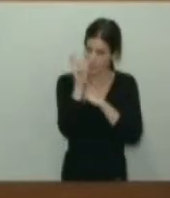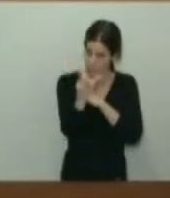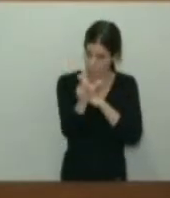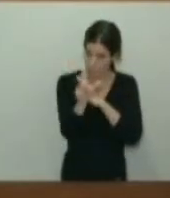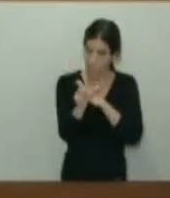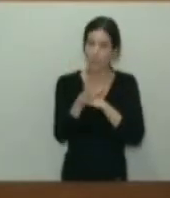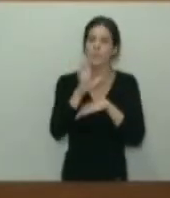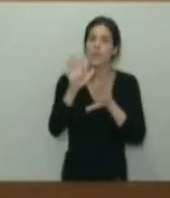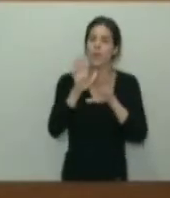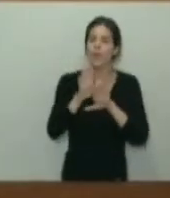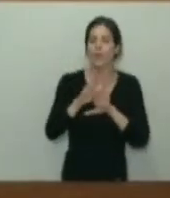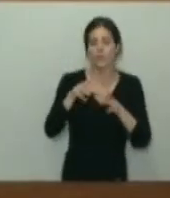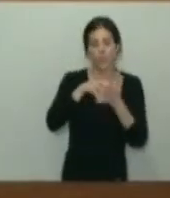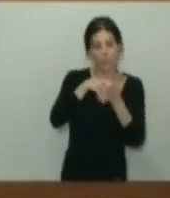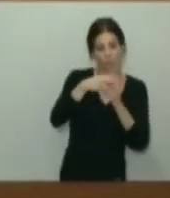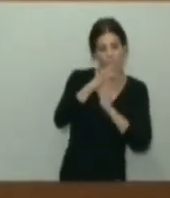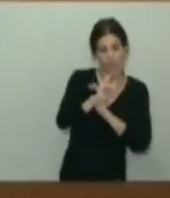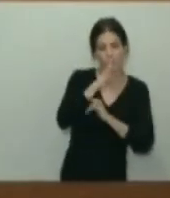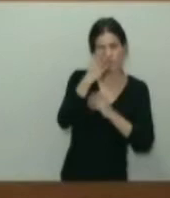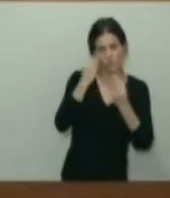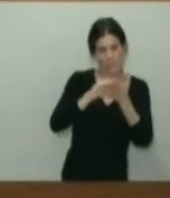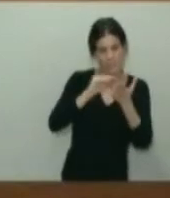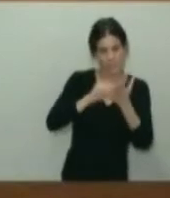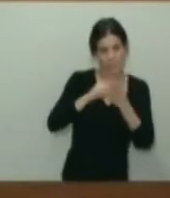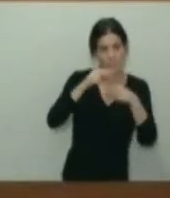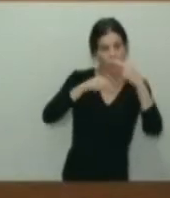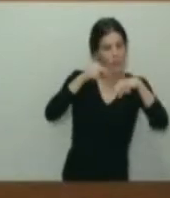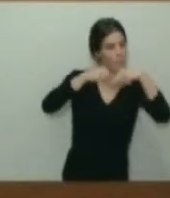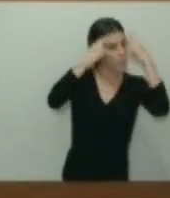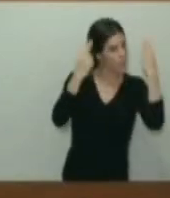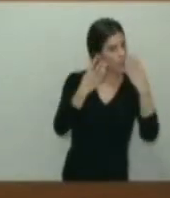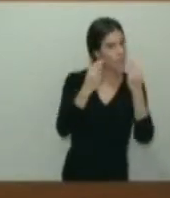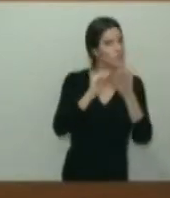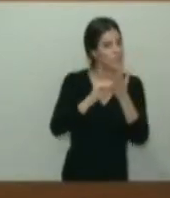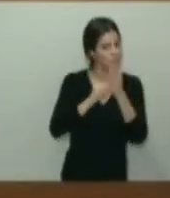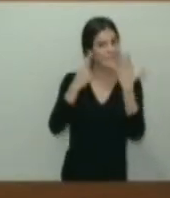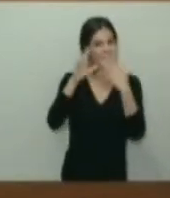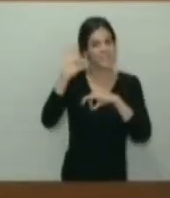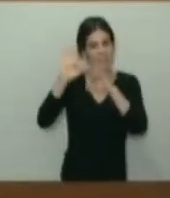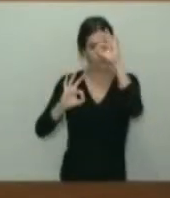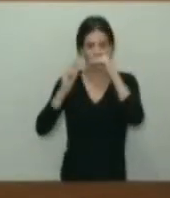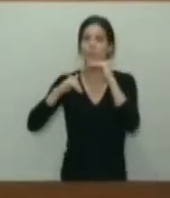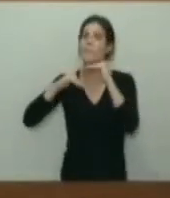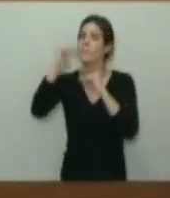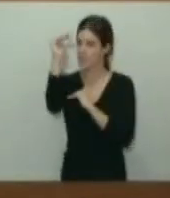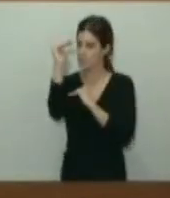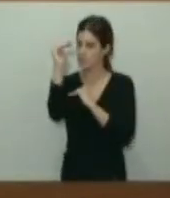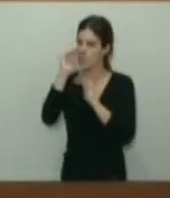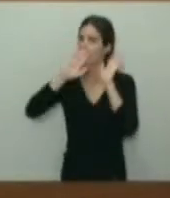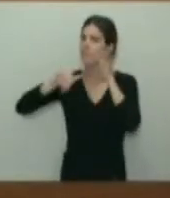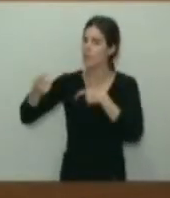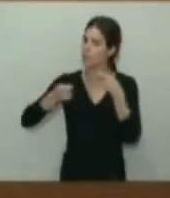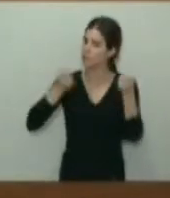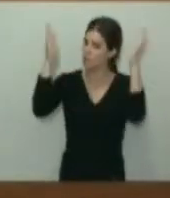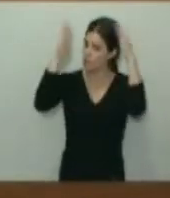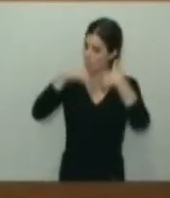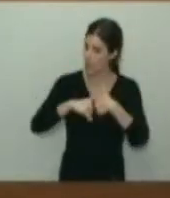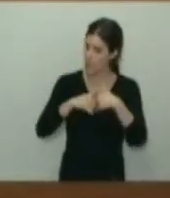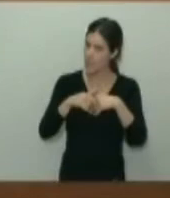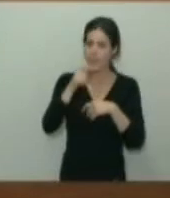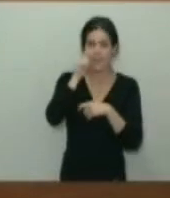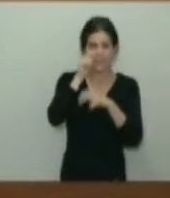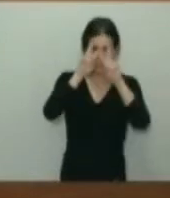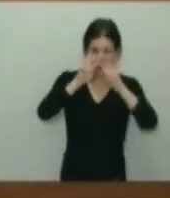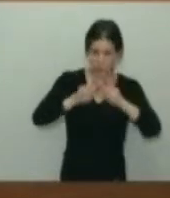que en algunos casos de adjudicación de obra pública se está subcontratando por encima de ese importe y no se llevan a cabo los controles y las inspecciones